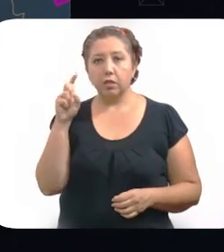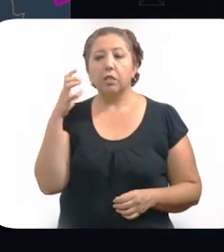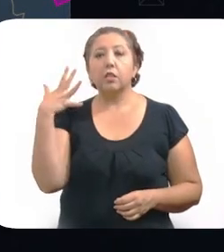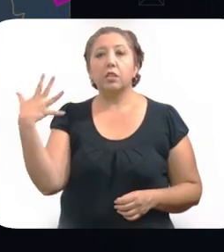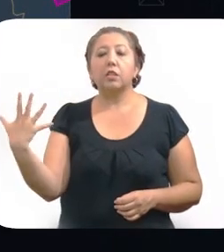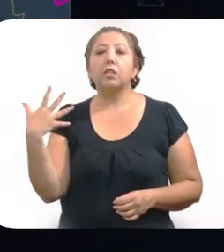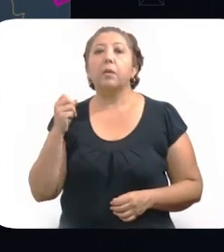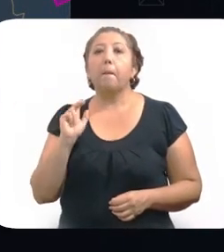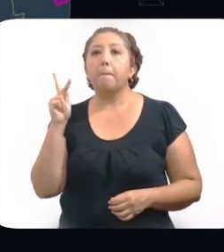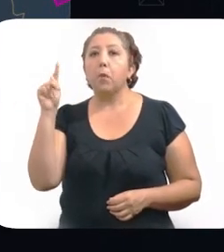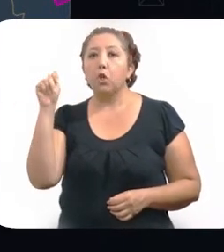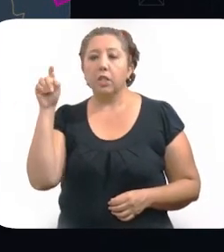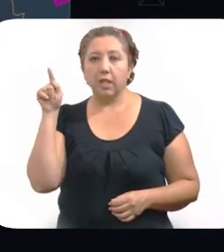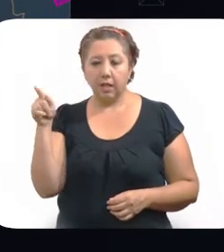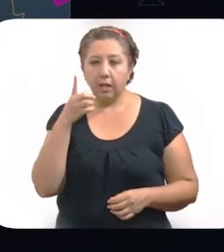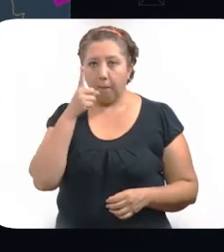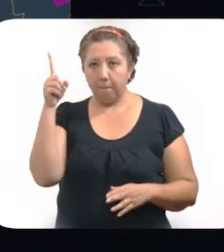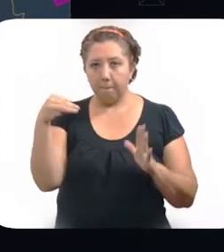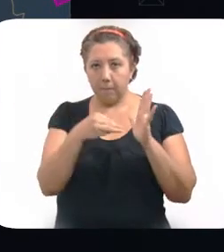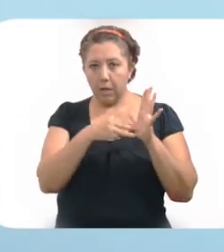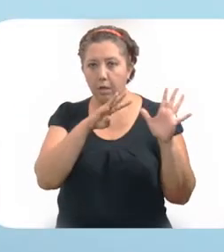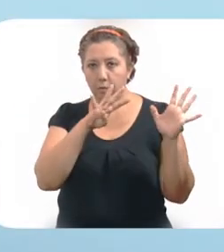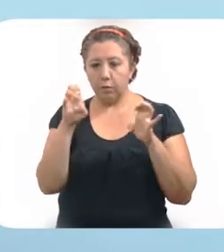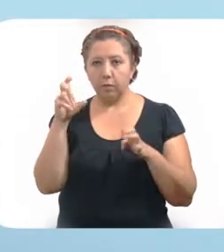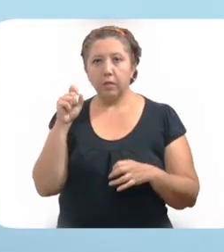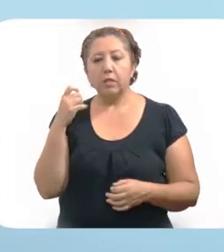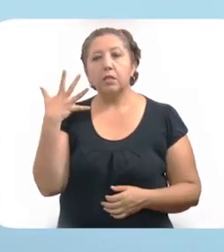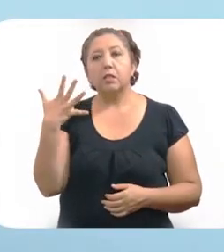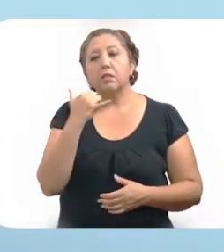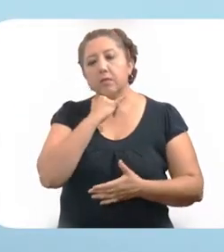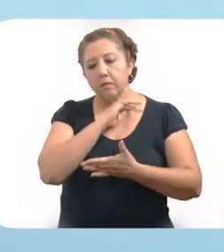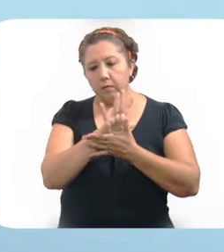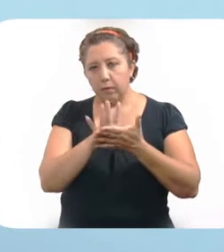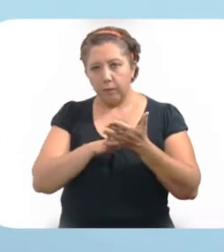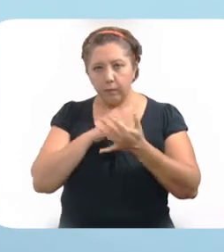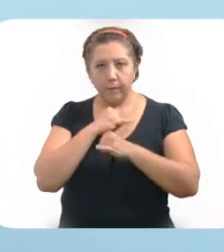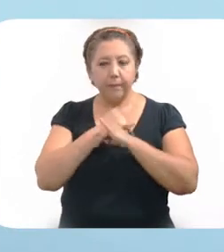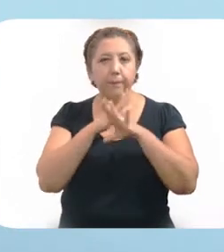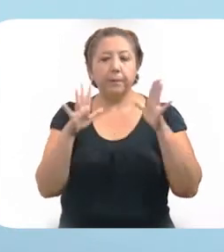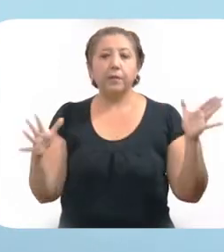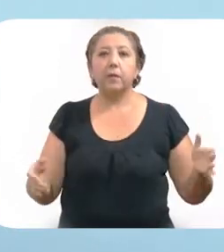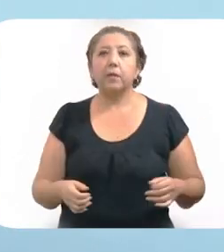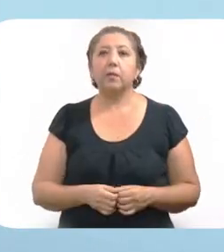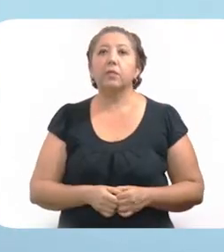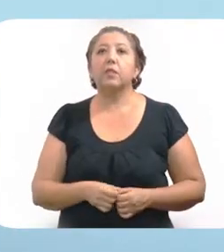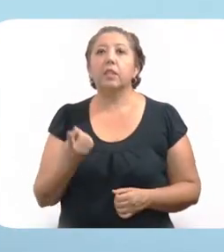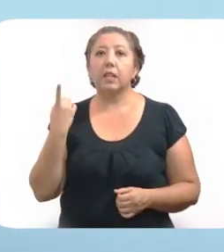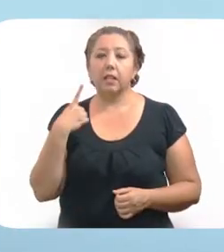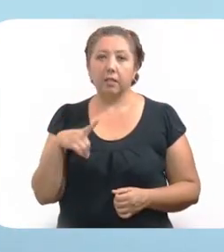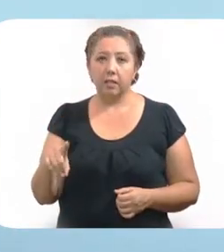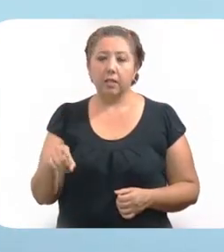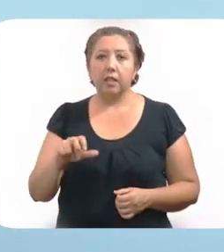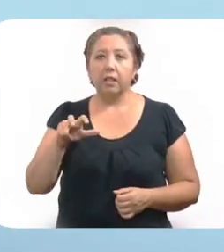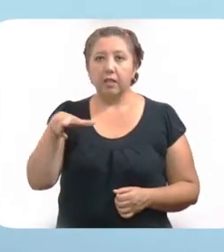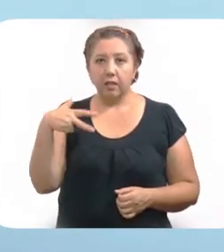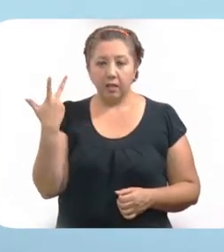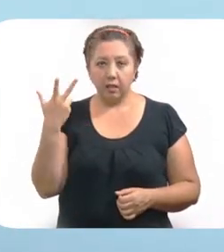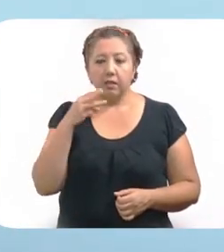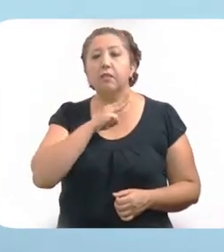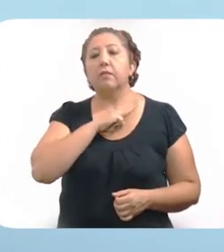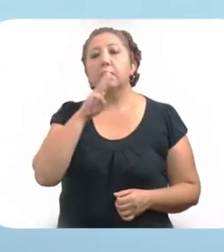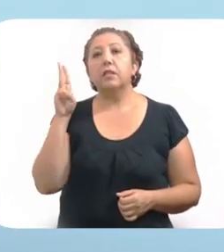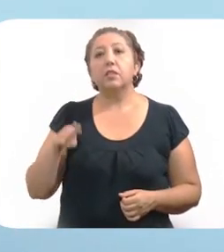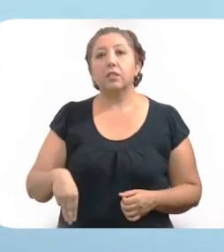1.335, en la zona poniente 1.925. Lamentablemente, en este parte médico informamos de 13